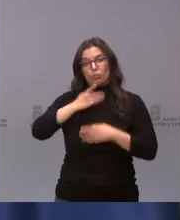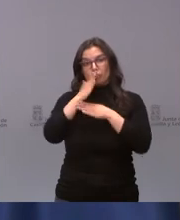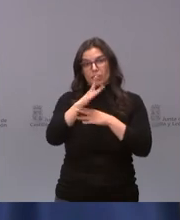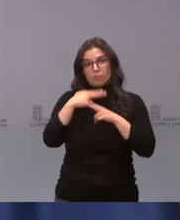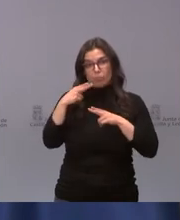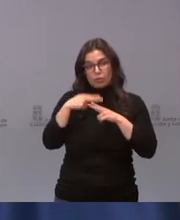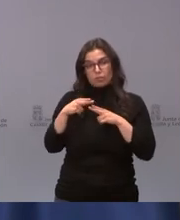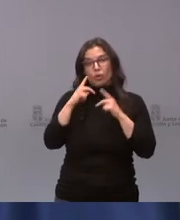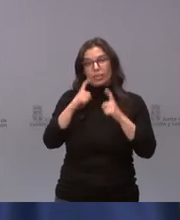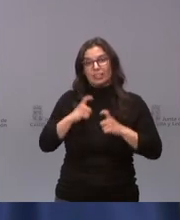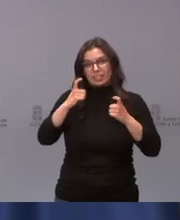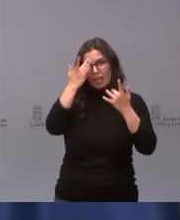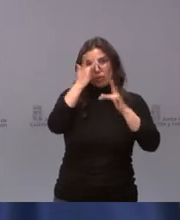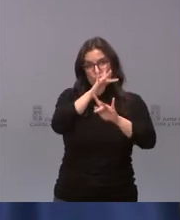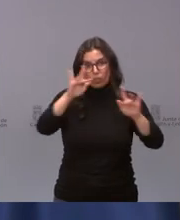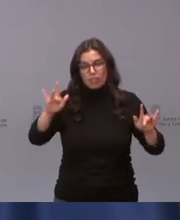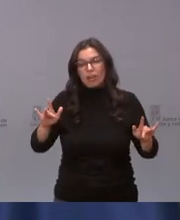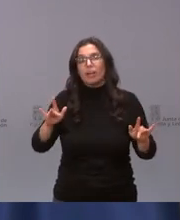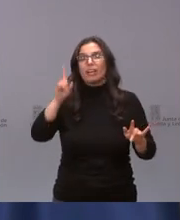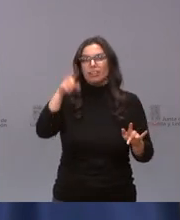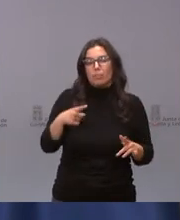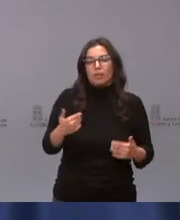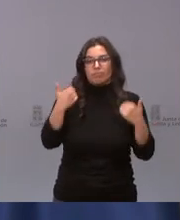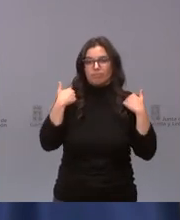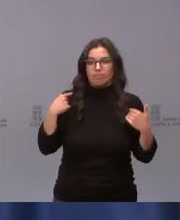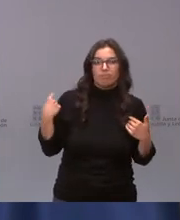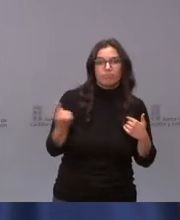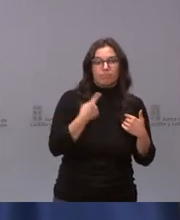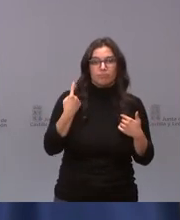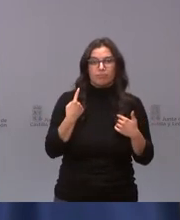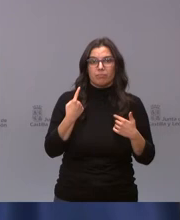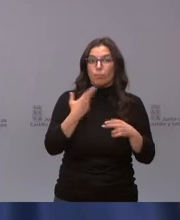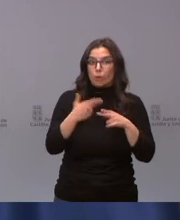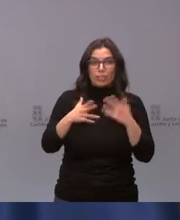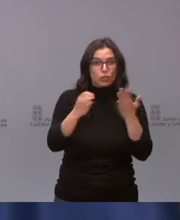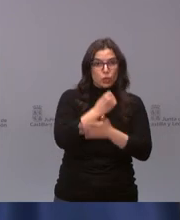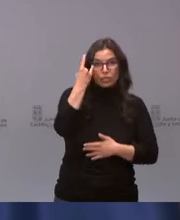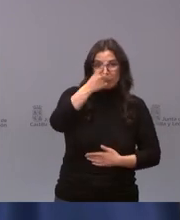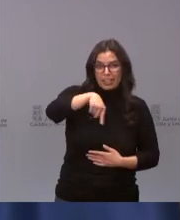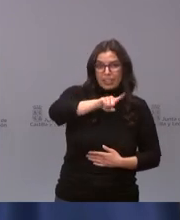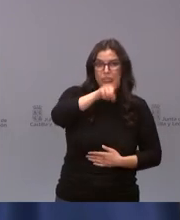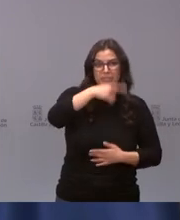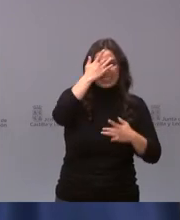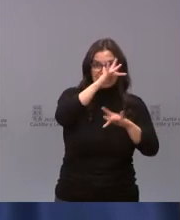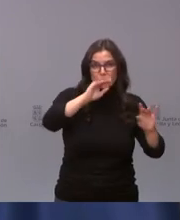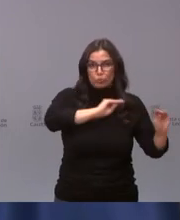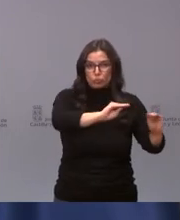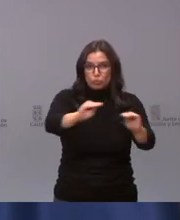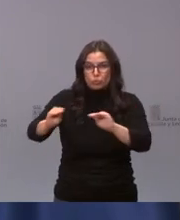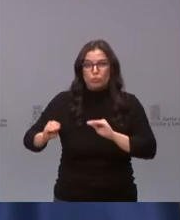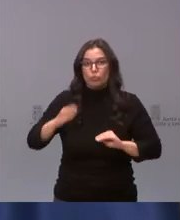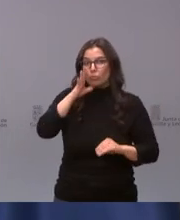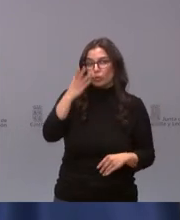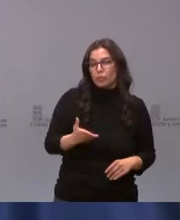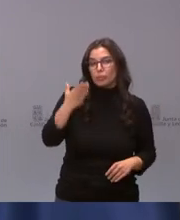políticos, de intentar concienciar a la gente. Es una tarea de todos los políticos de Salamanca, de intentar concienciar a la gente de lo